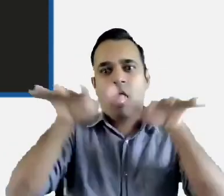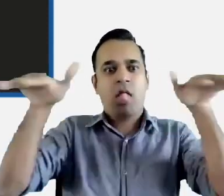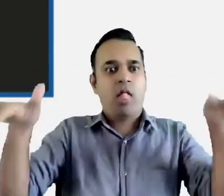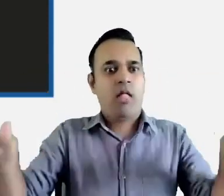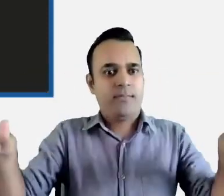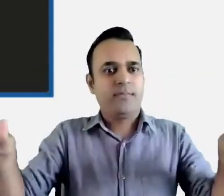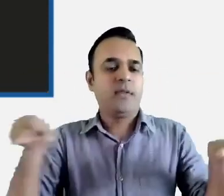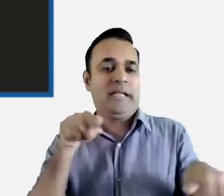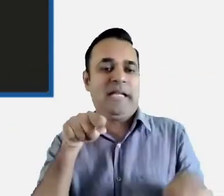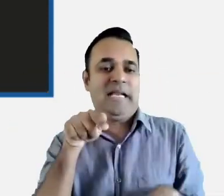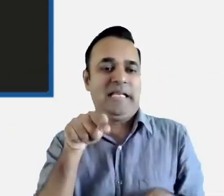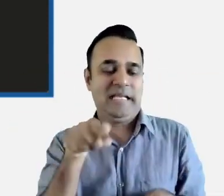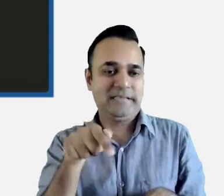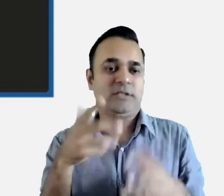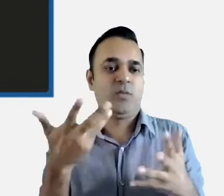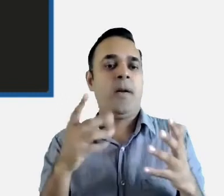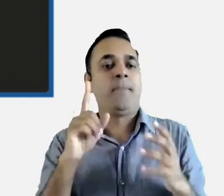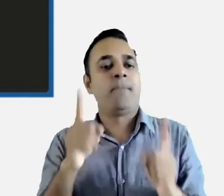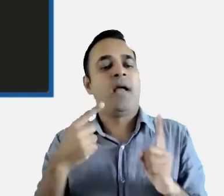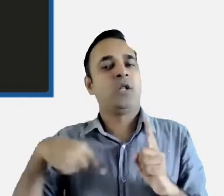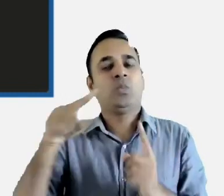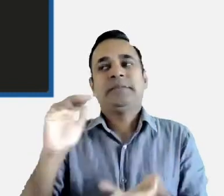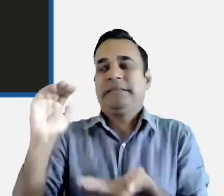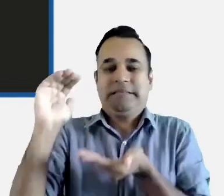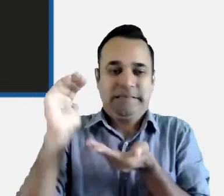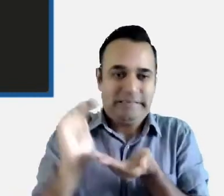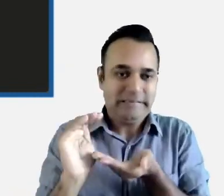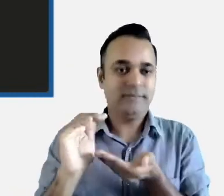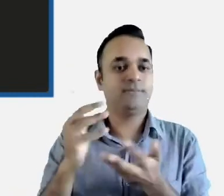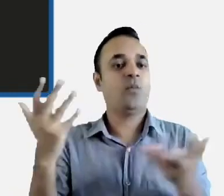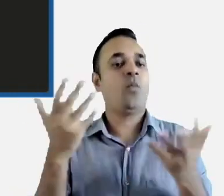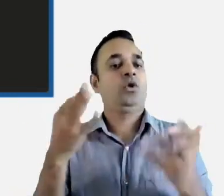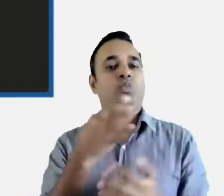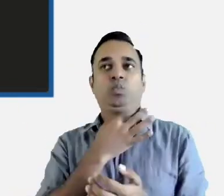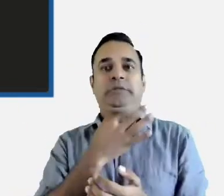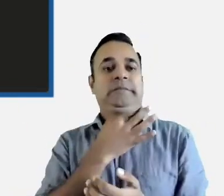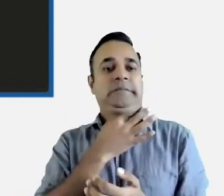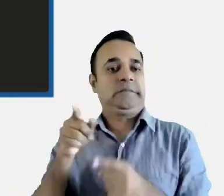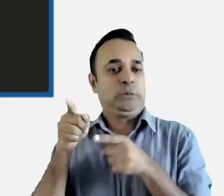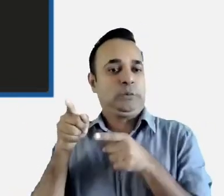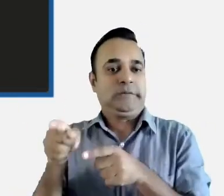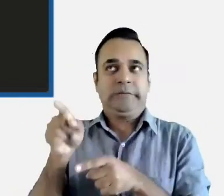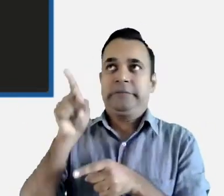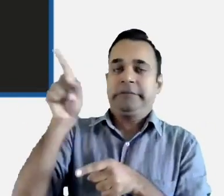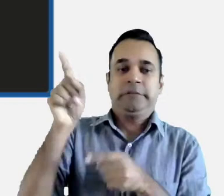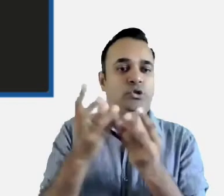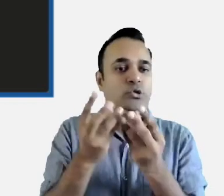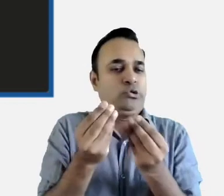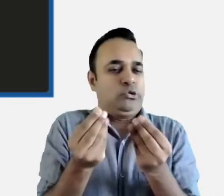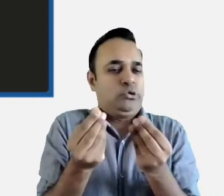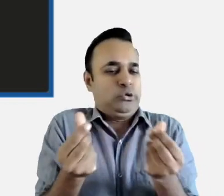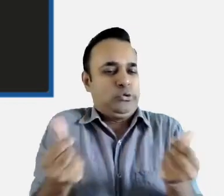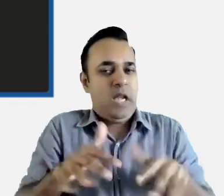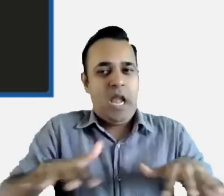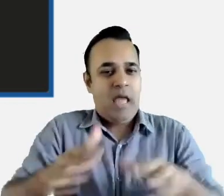como brazo ejecutor de las Naciones Unidas en materia de infraestructura, cuenta con el mandato y la preparación para